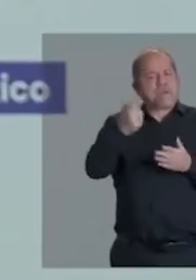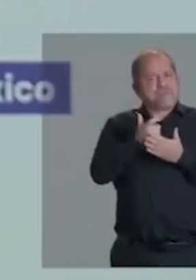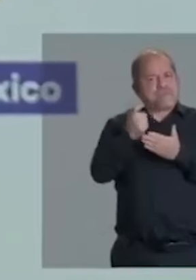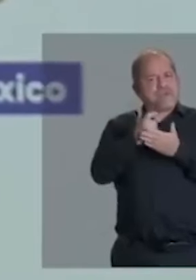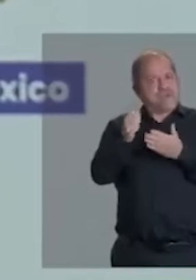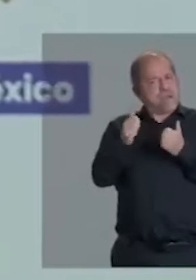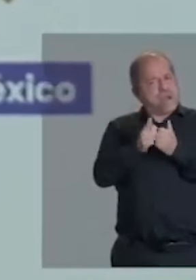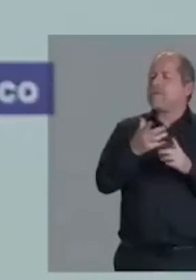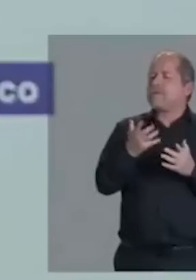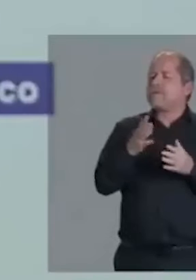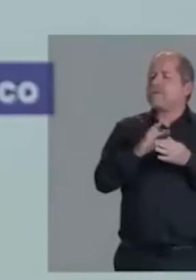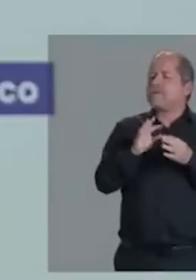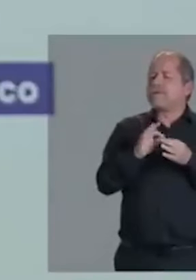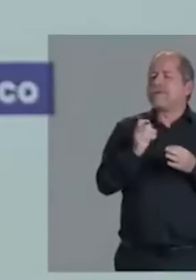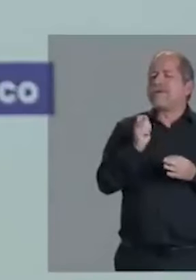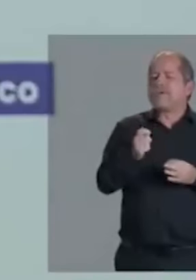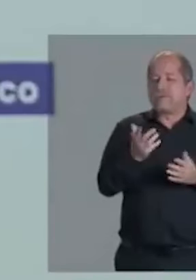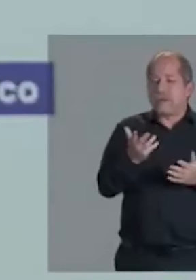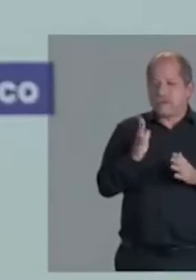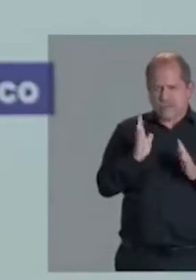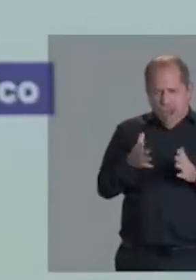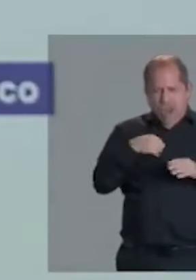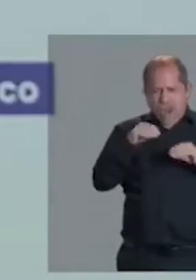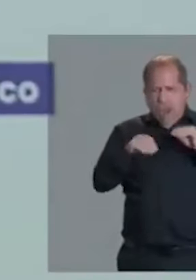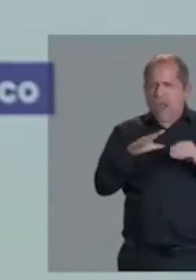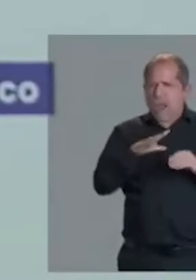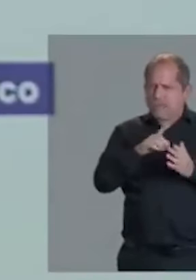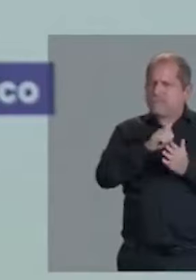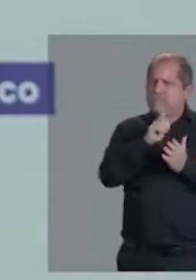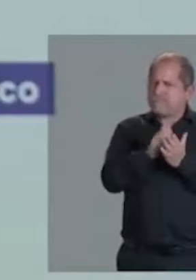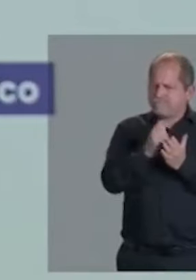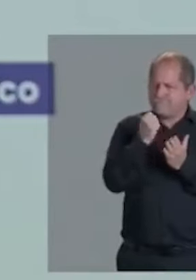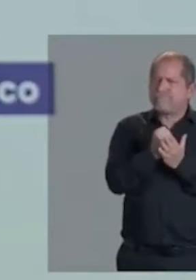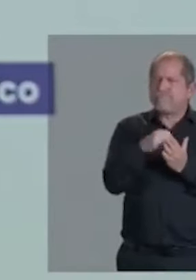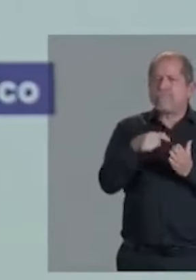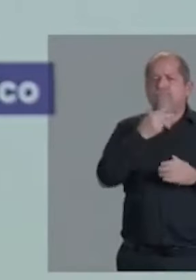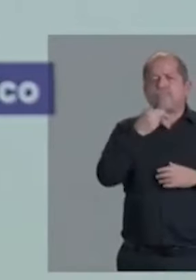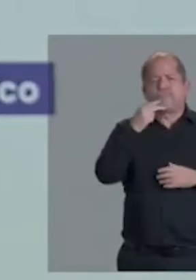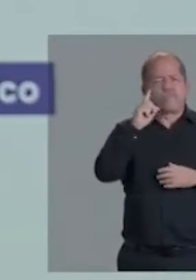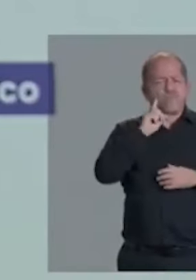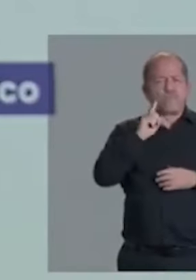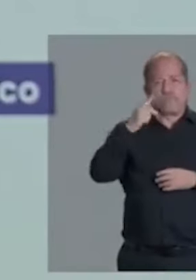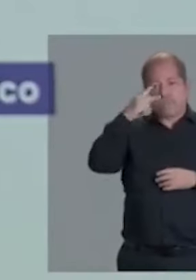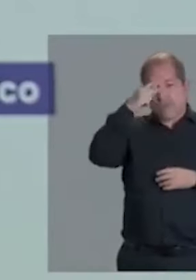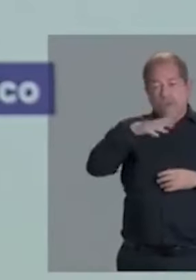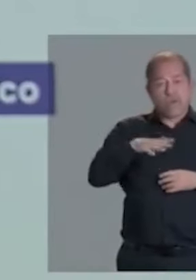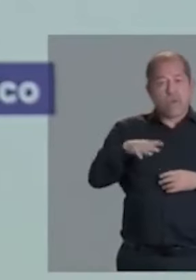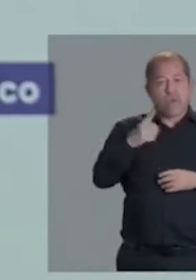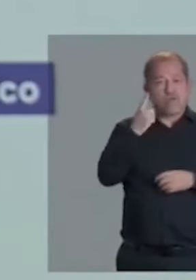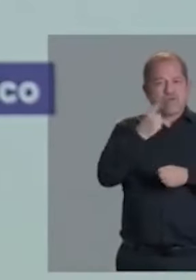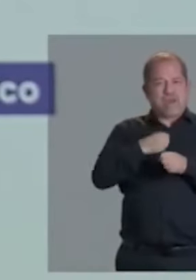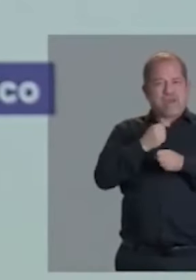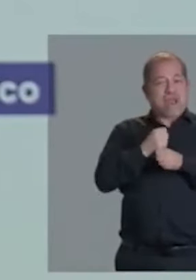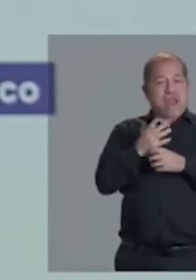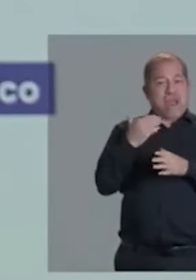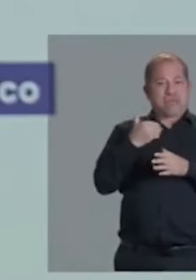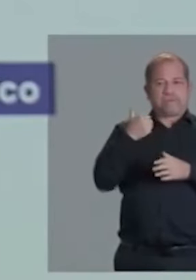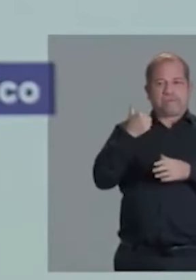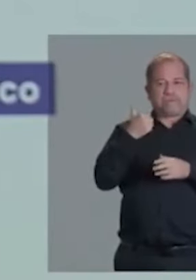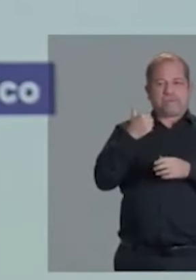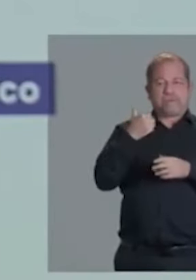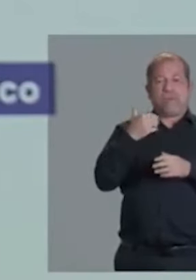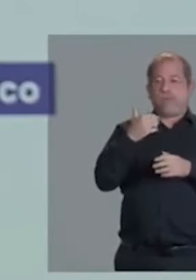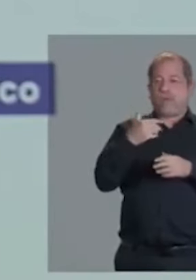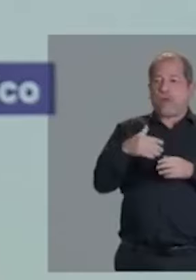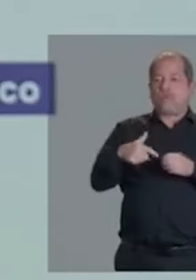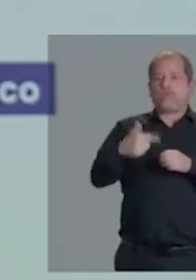vamos a gobernar este país. Para un aumento en el días de vacaciones que tienen las mexicanas y los mexicanos al año, de 6 a 12 como días mínimos. Logramos que se apruebe